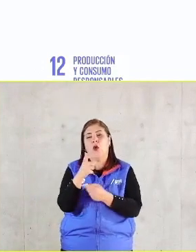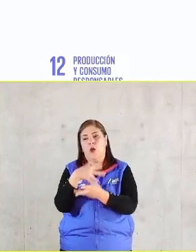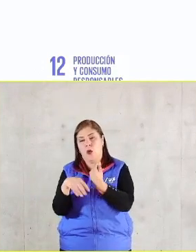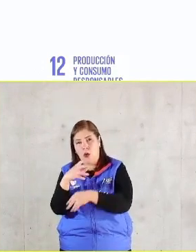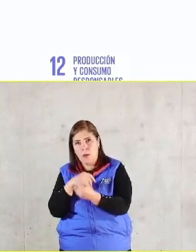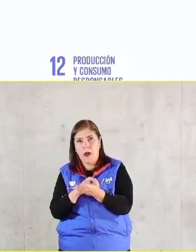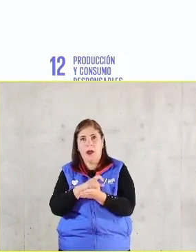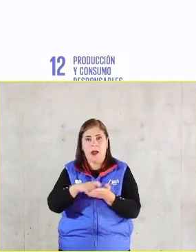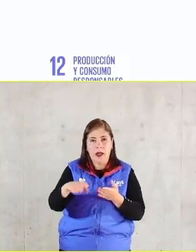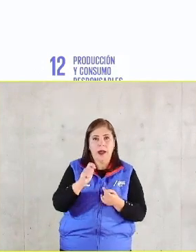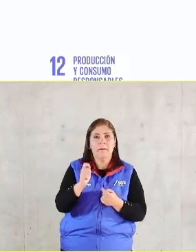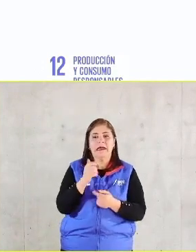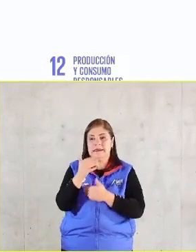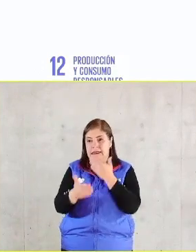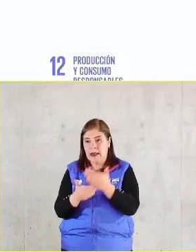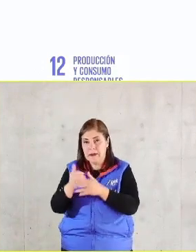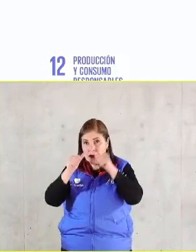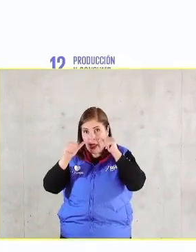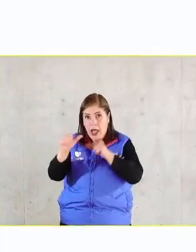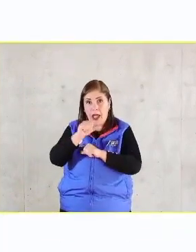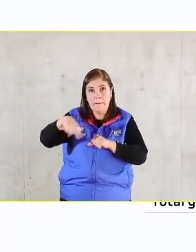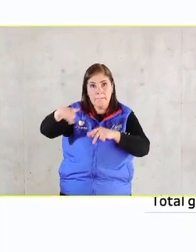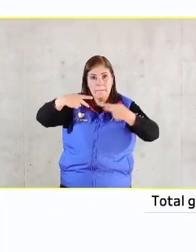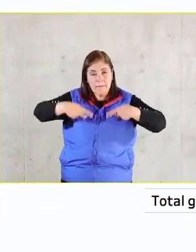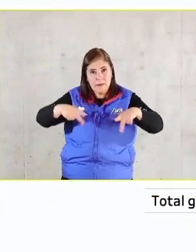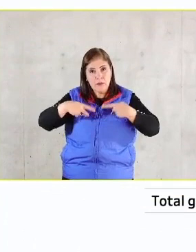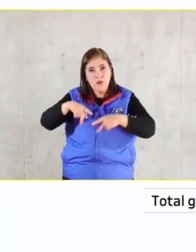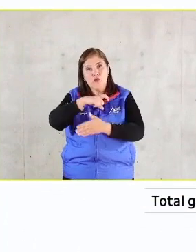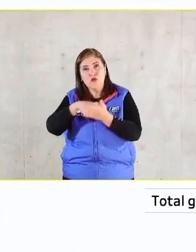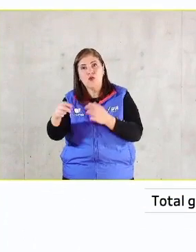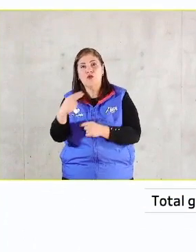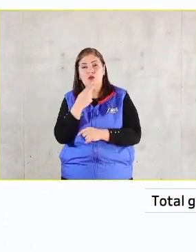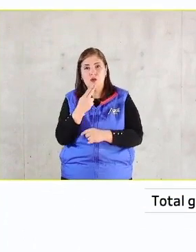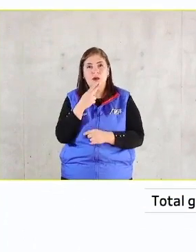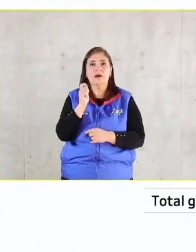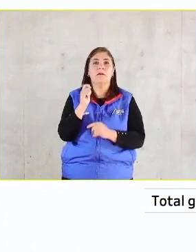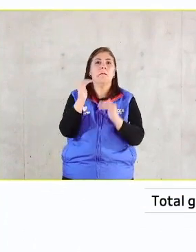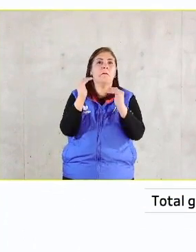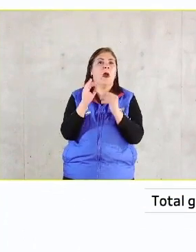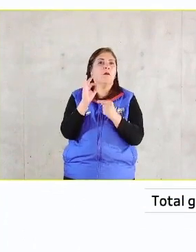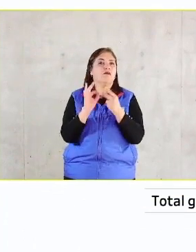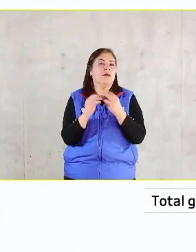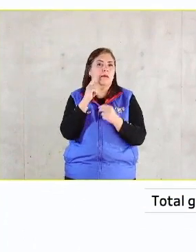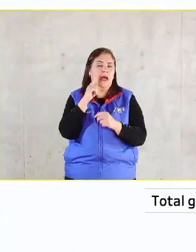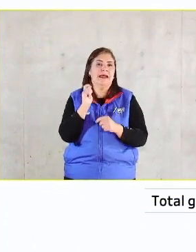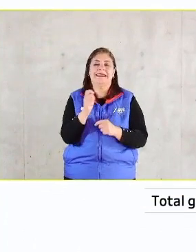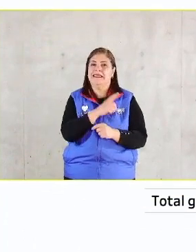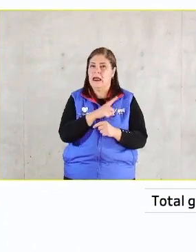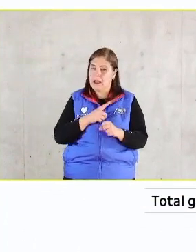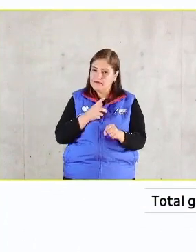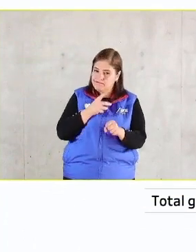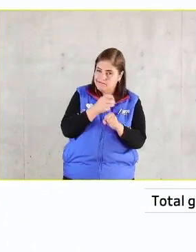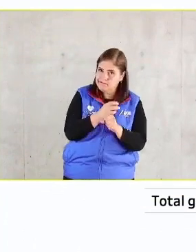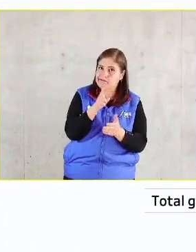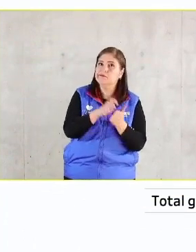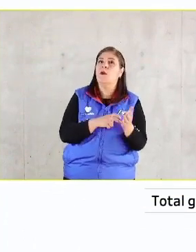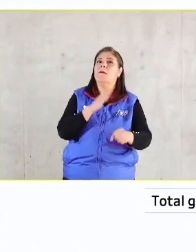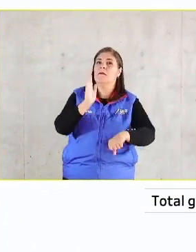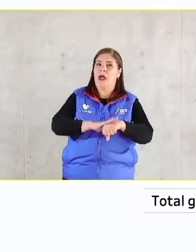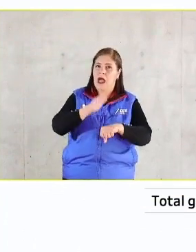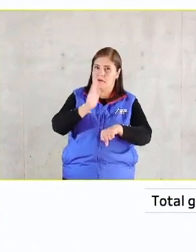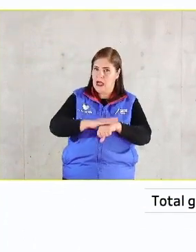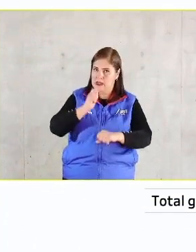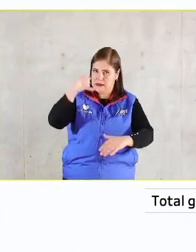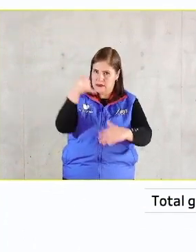al consumidor, son los puntos más bajos en la parte de consumo responsable. Eso es donde tenemos que trabajar. Eso es